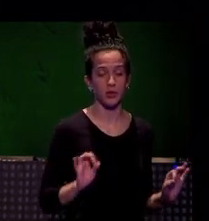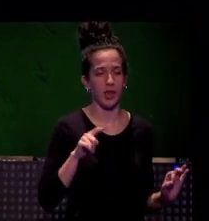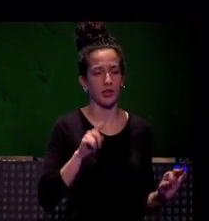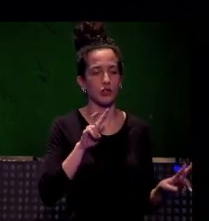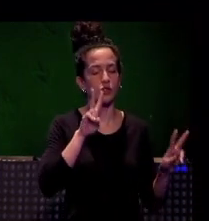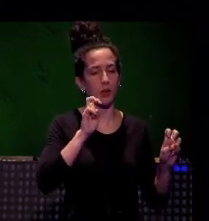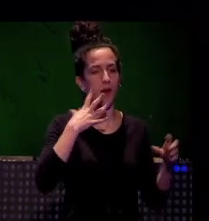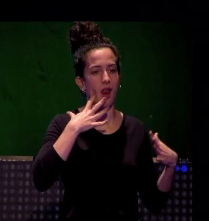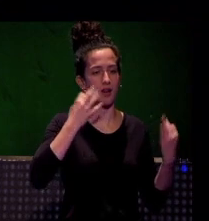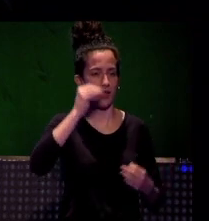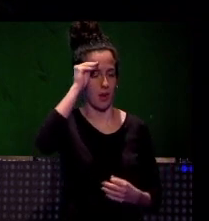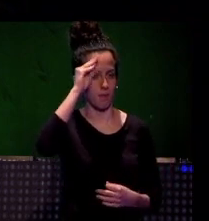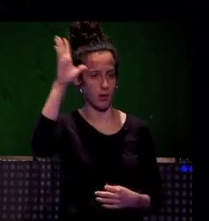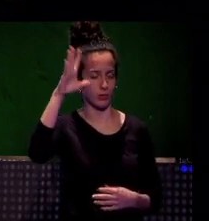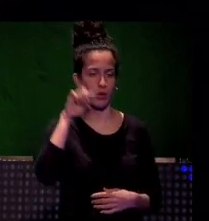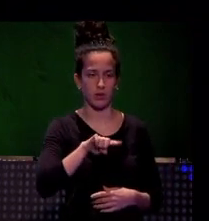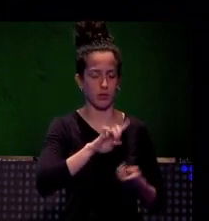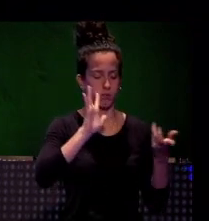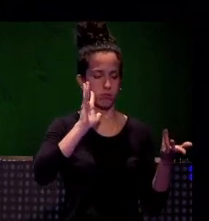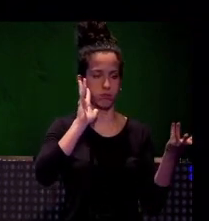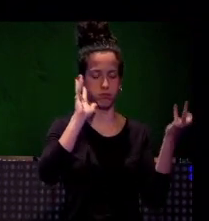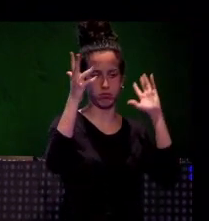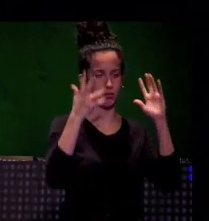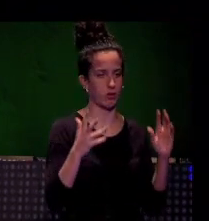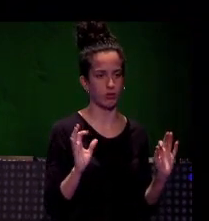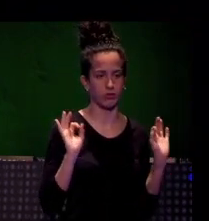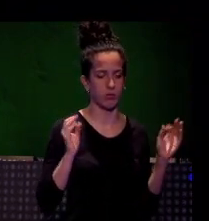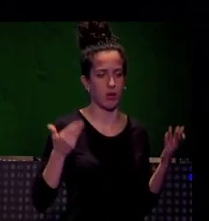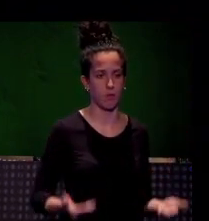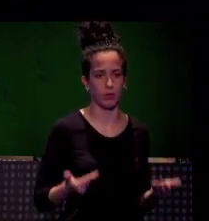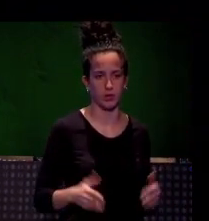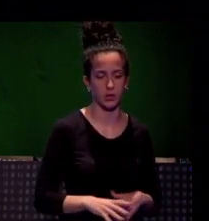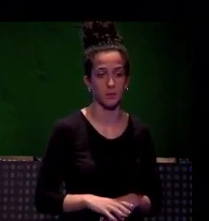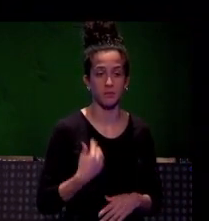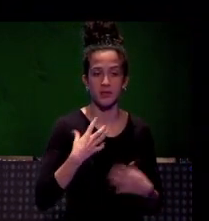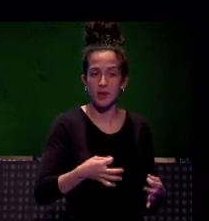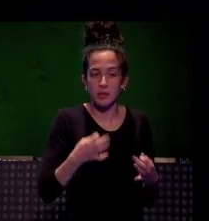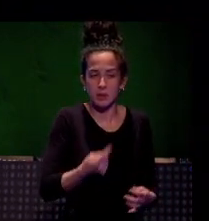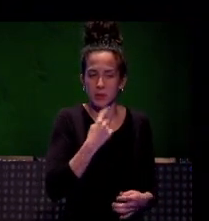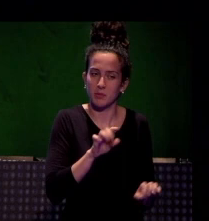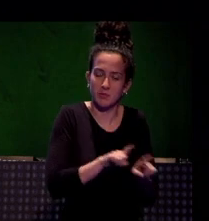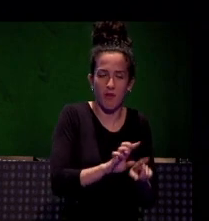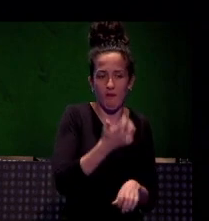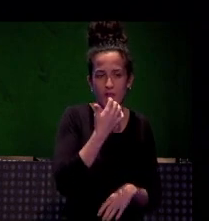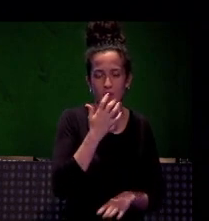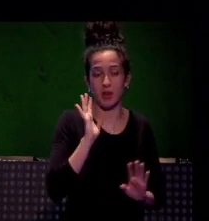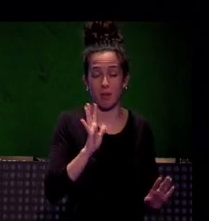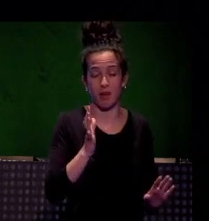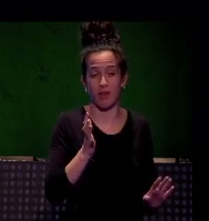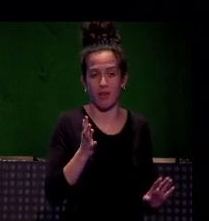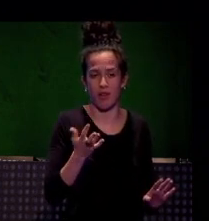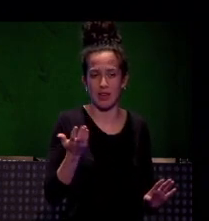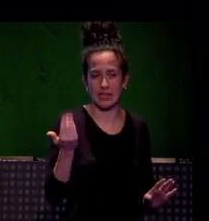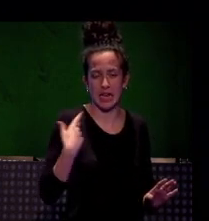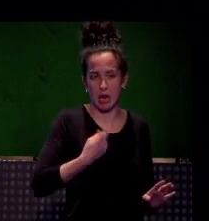grandes revoluciones yo creo siempre lo digo como una bromita pero las que y los que tenemos unos